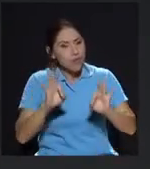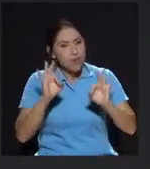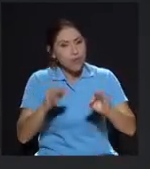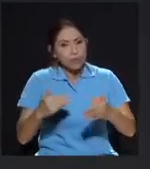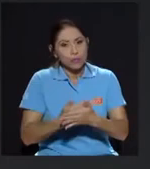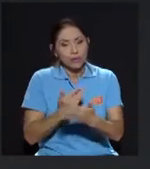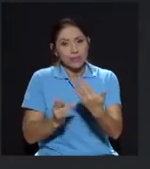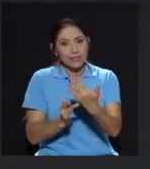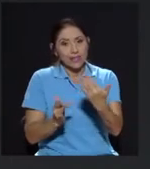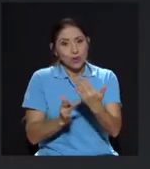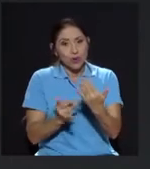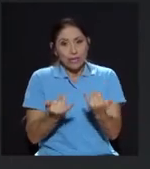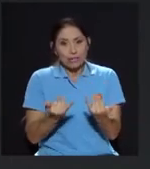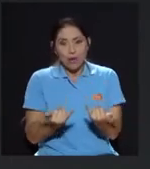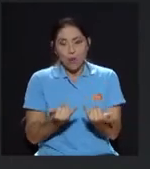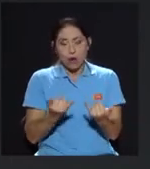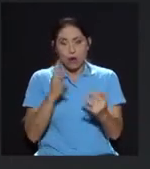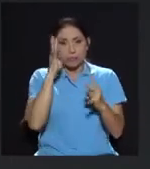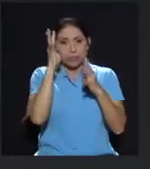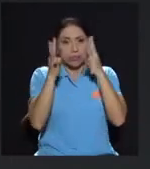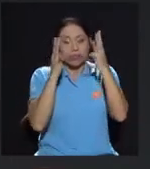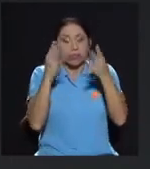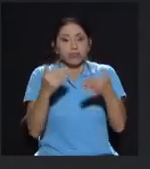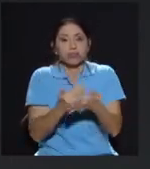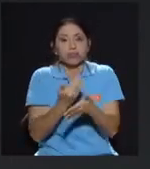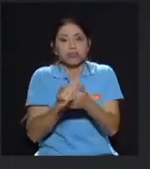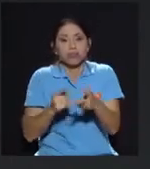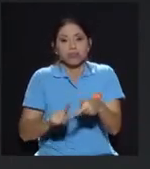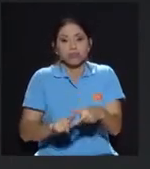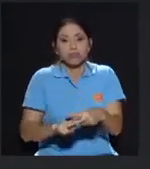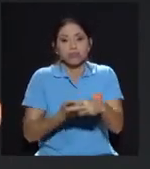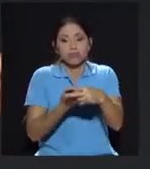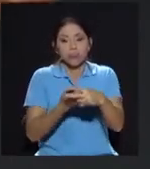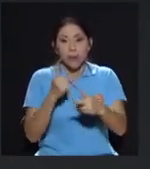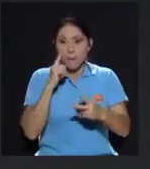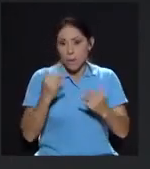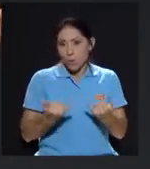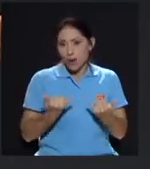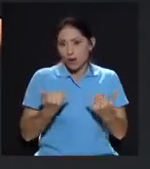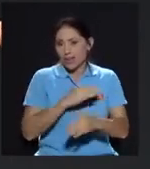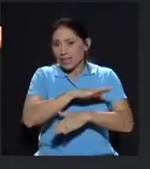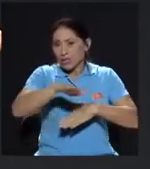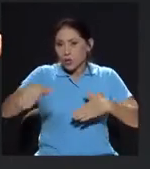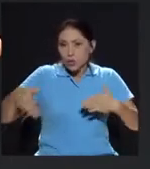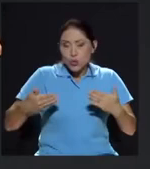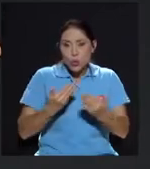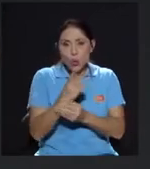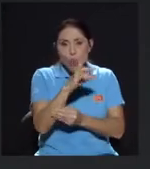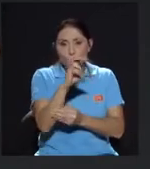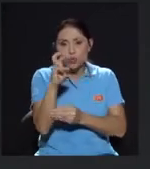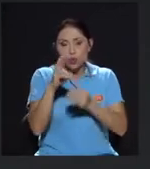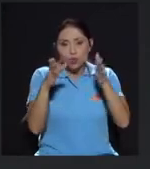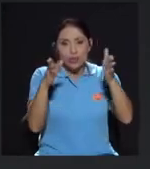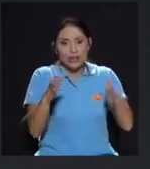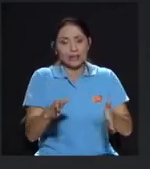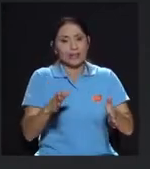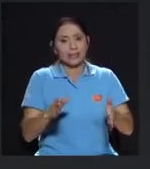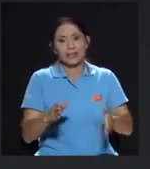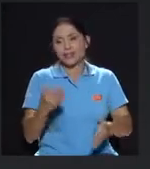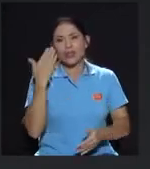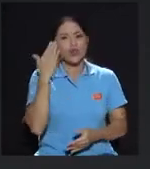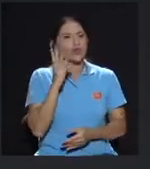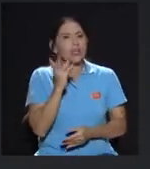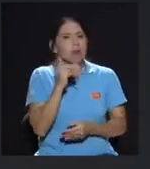introduciendo a los ciudadanos porque hoy en día los costarricenses todos o sea no precisó la cifra